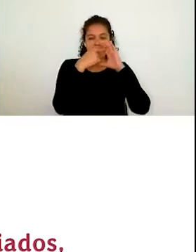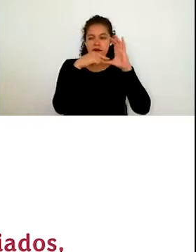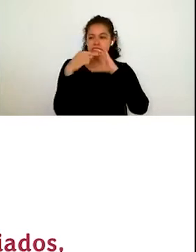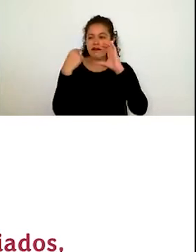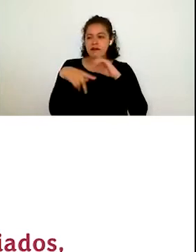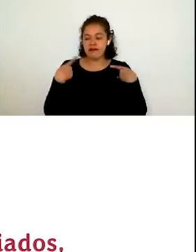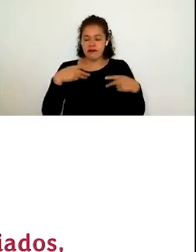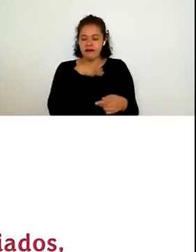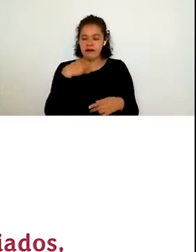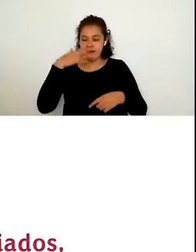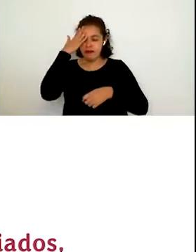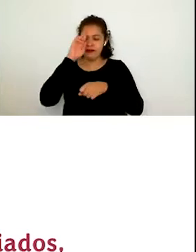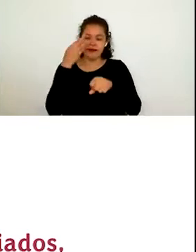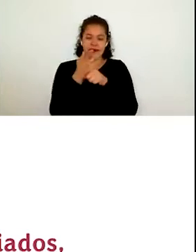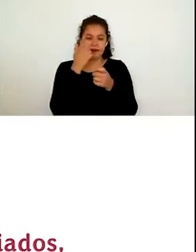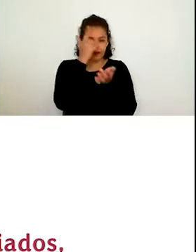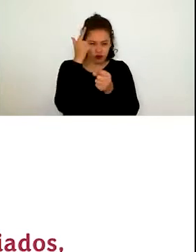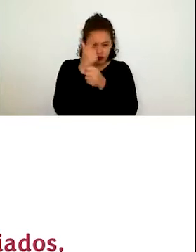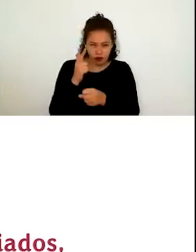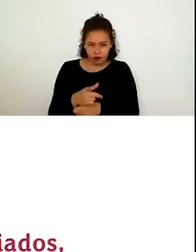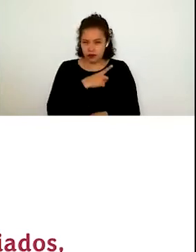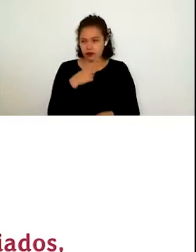miembro del patronato y